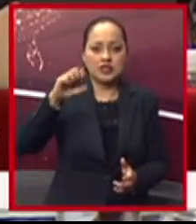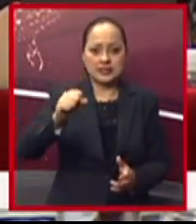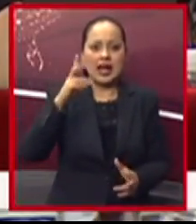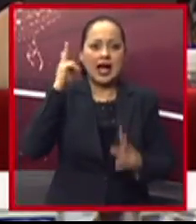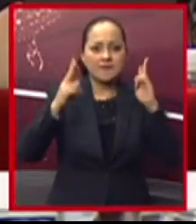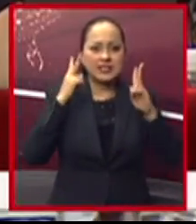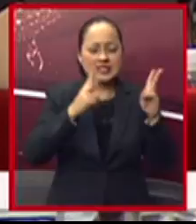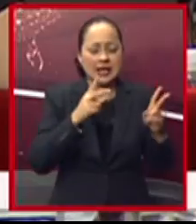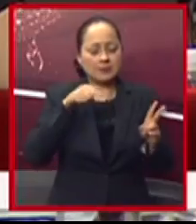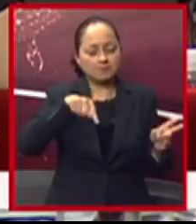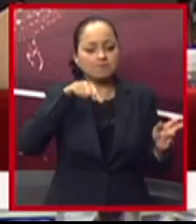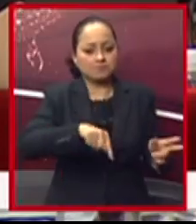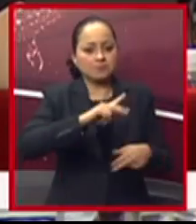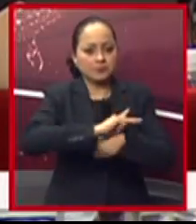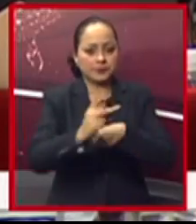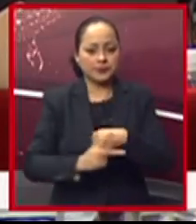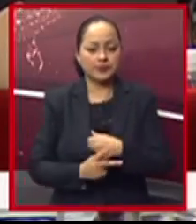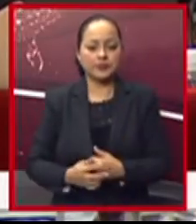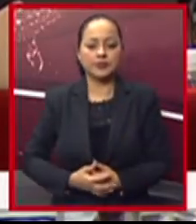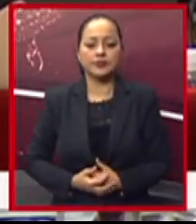visita extraoficial.